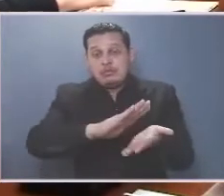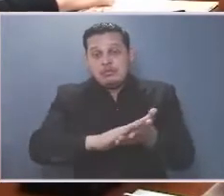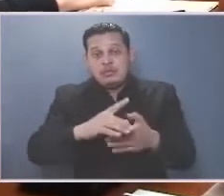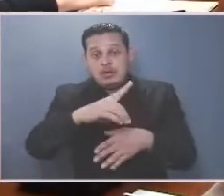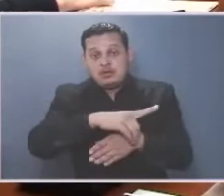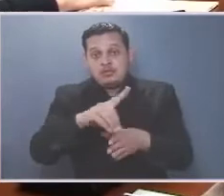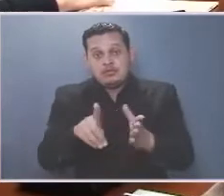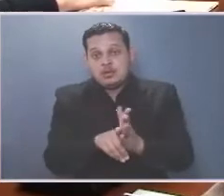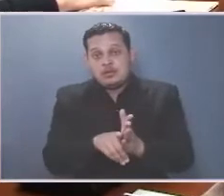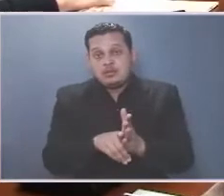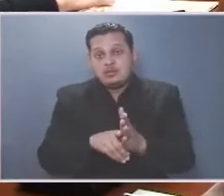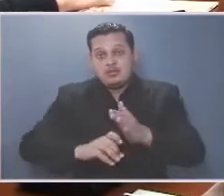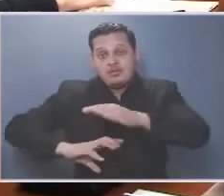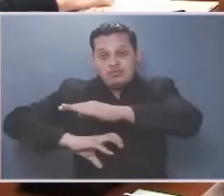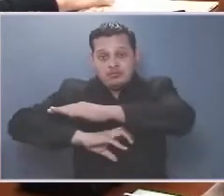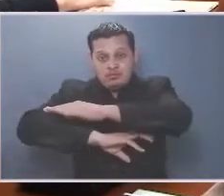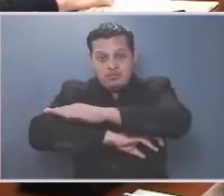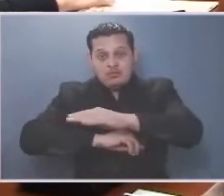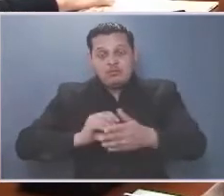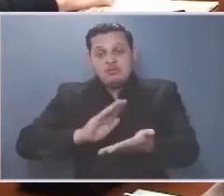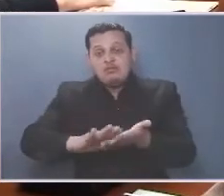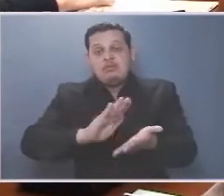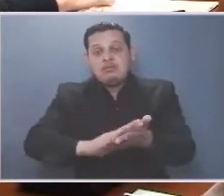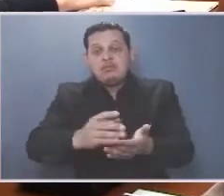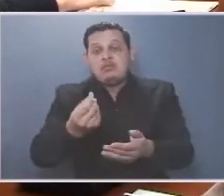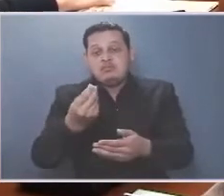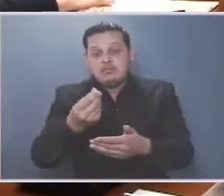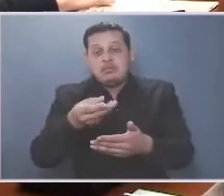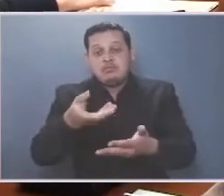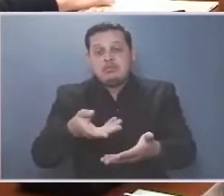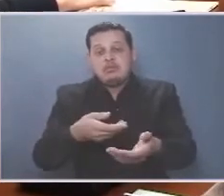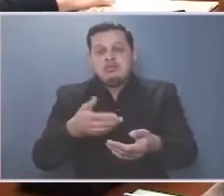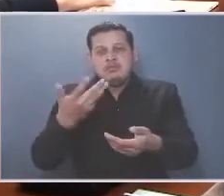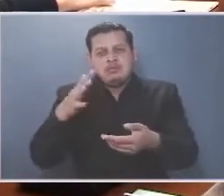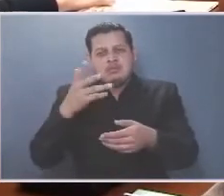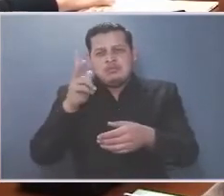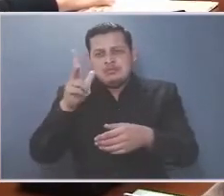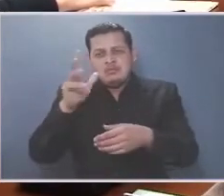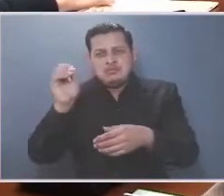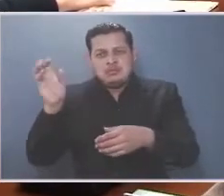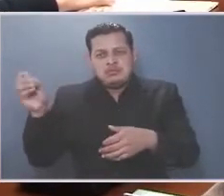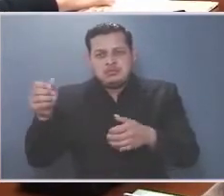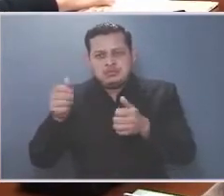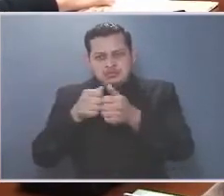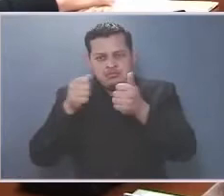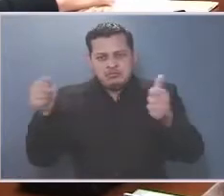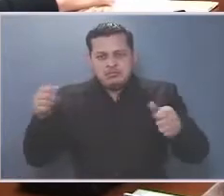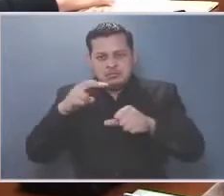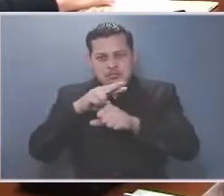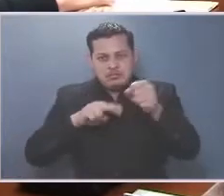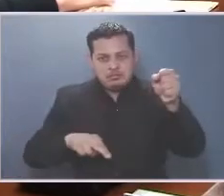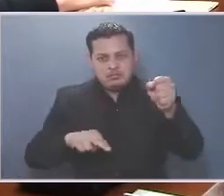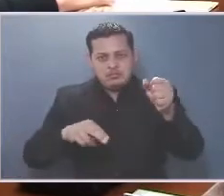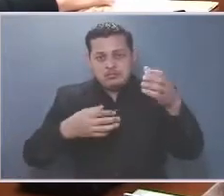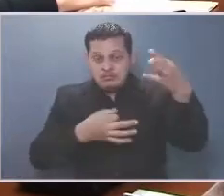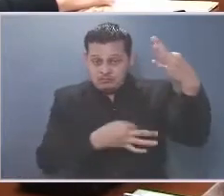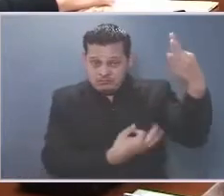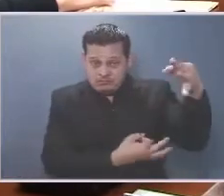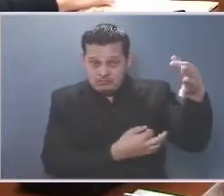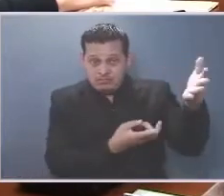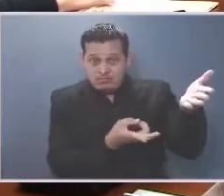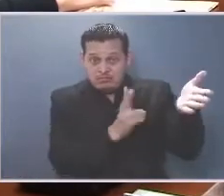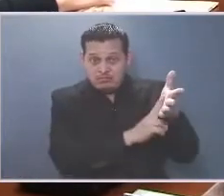ellos venían por ejemplo en el caso en específico más de casi 300 millones de dólares por un decreto